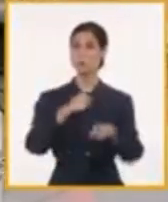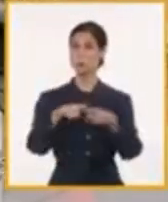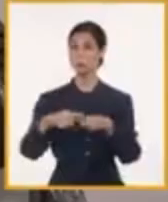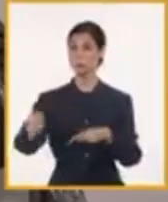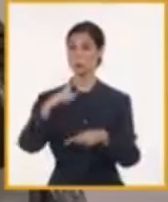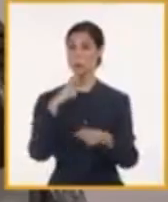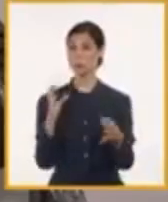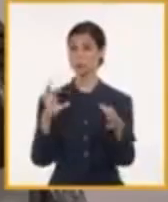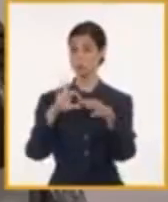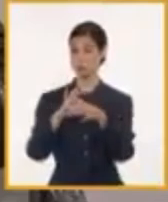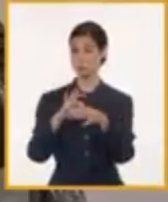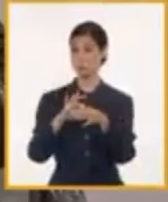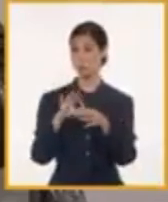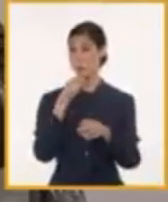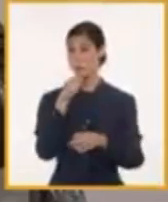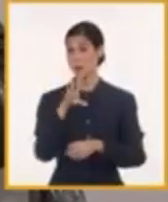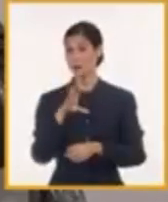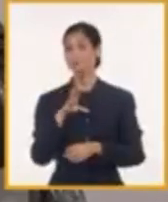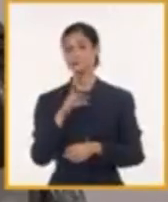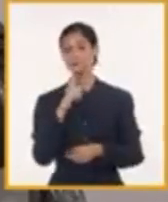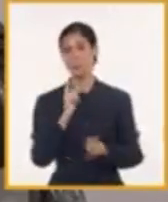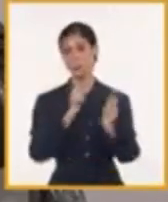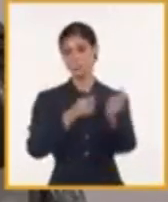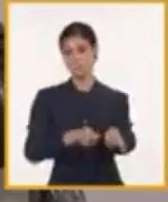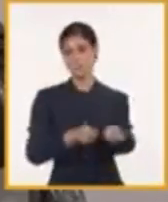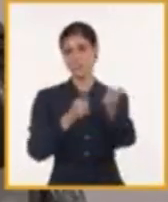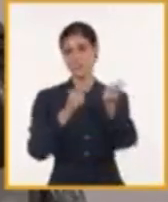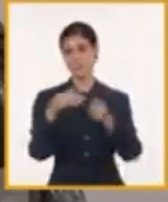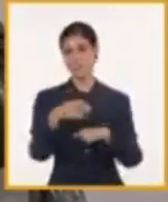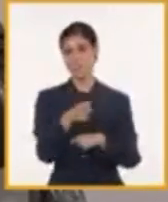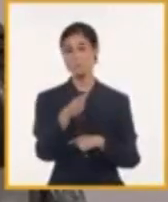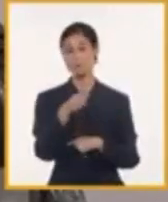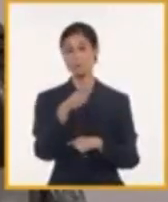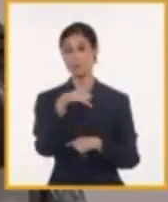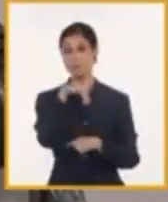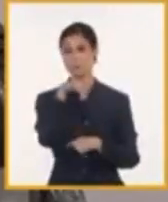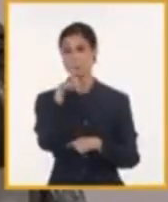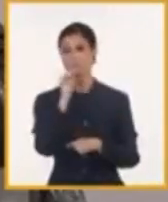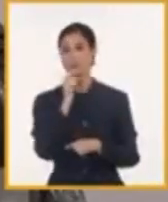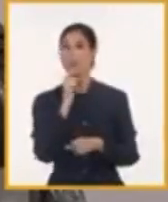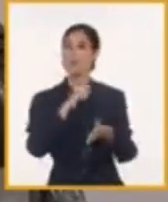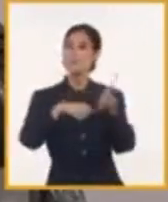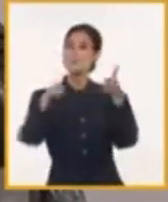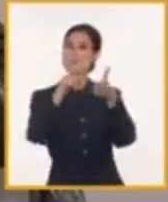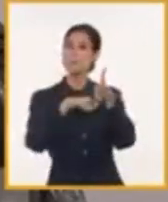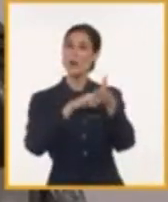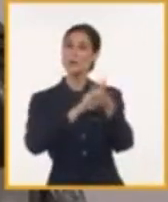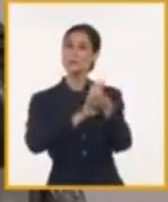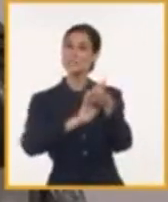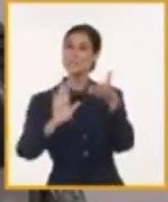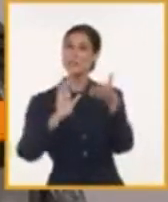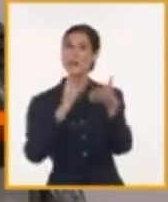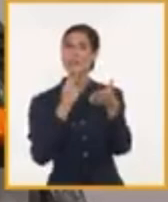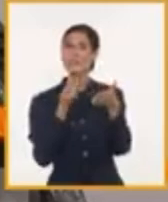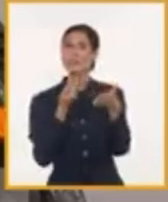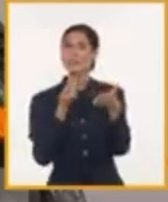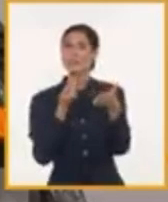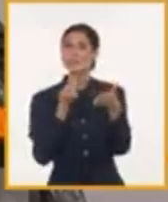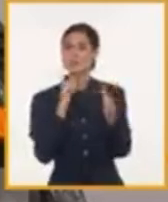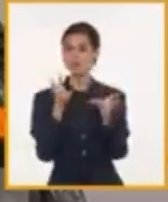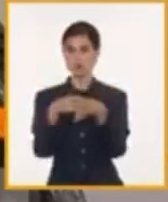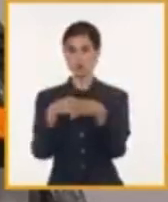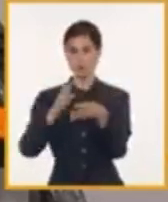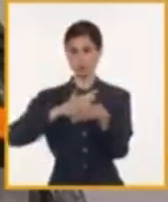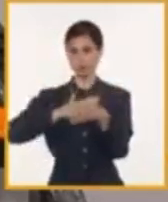sentido? En la pesca es posible. De hecho, Randy, el esquema de financiamiento cerrado del grupo